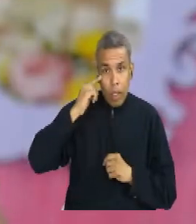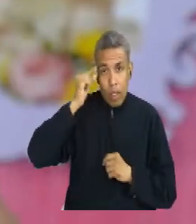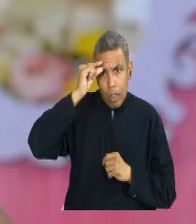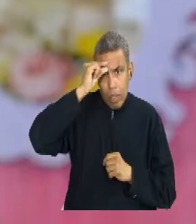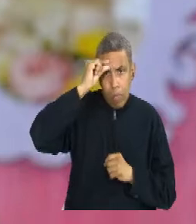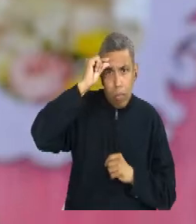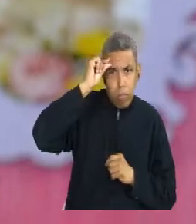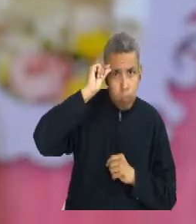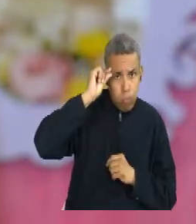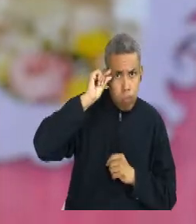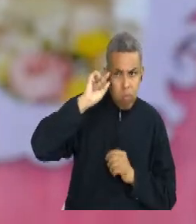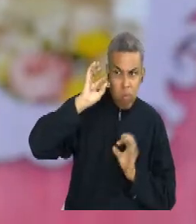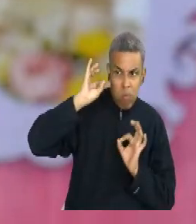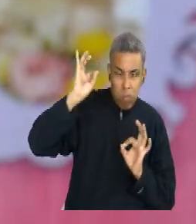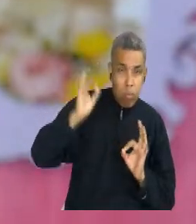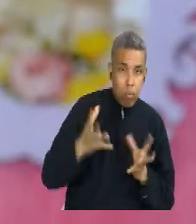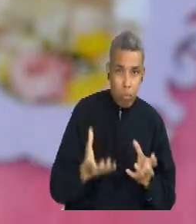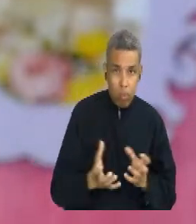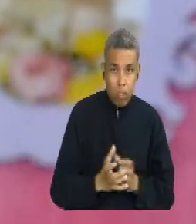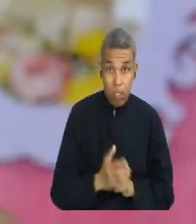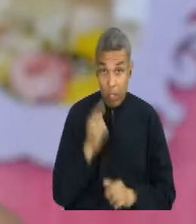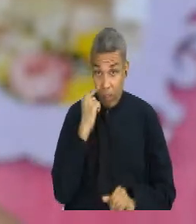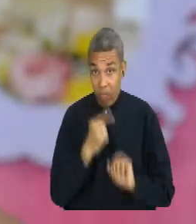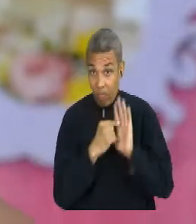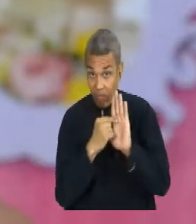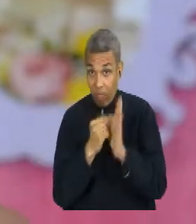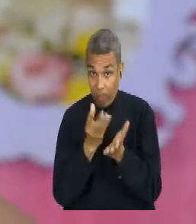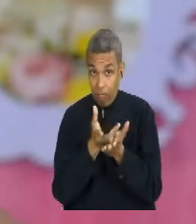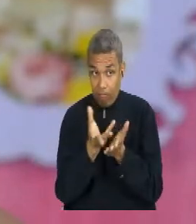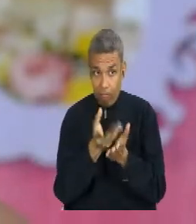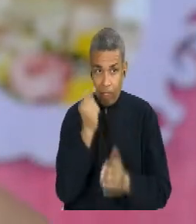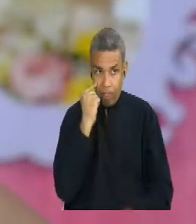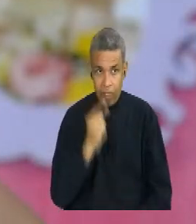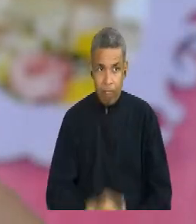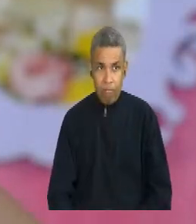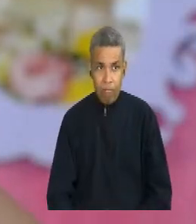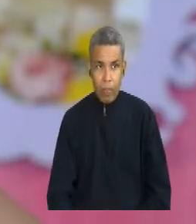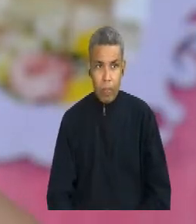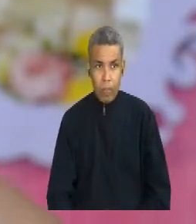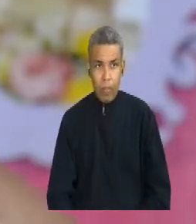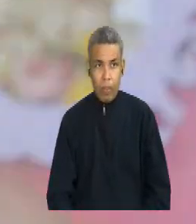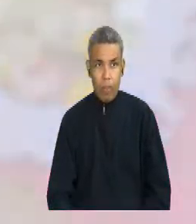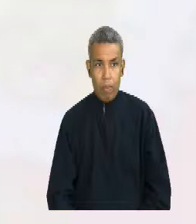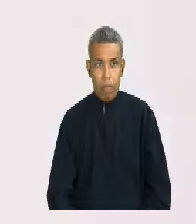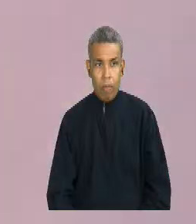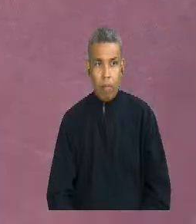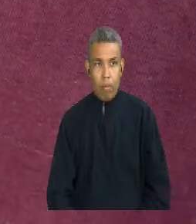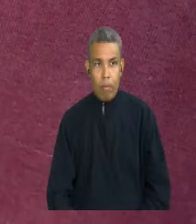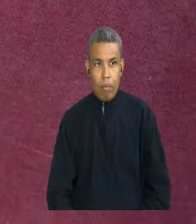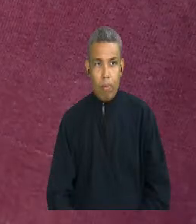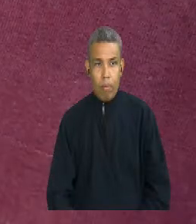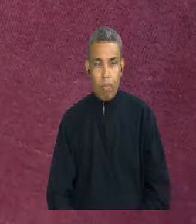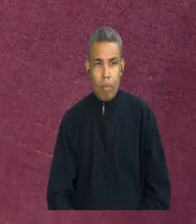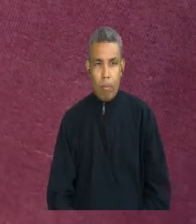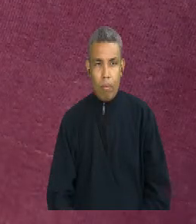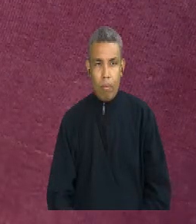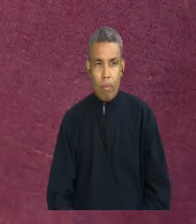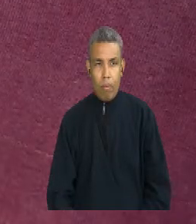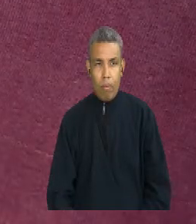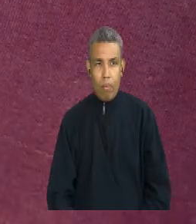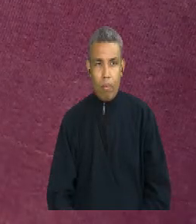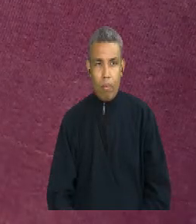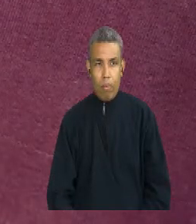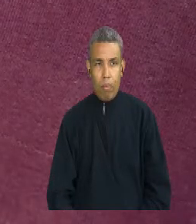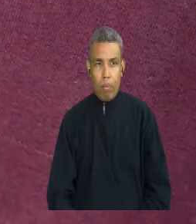preciosas? Pues este siguiente truco te va a ayudar muchísimo. Para ello vas a necesitar un cuarto de